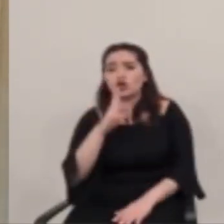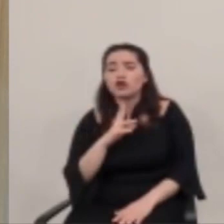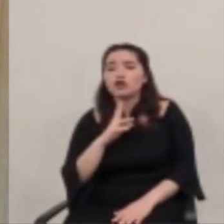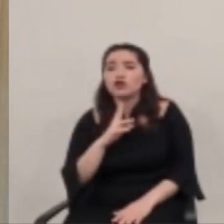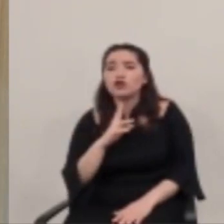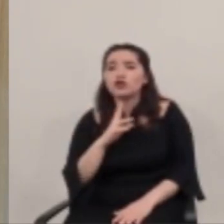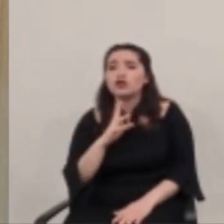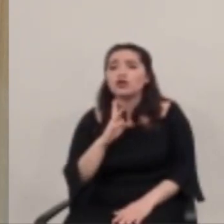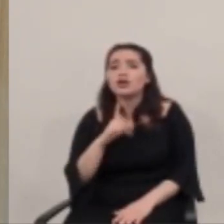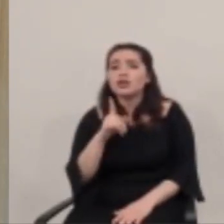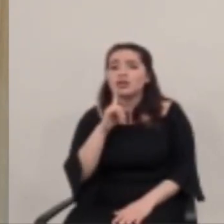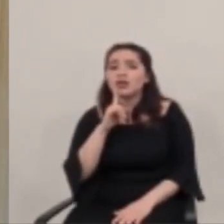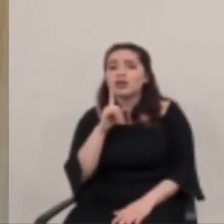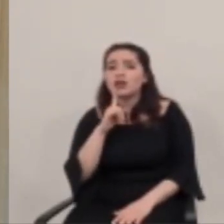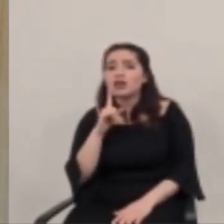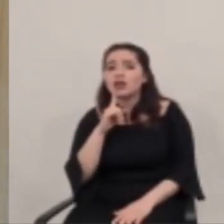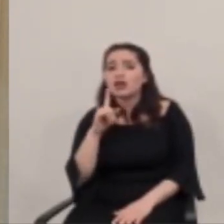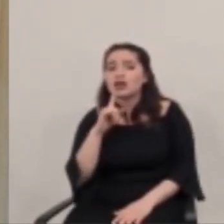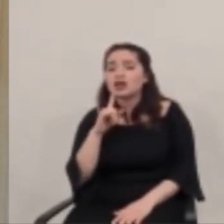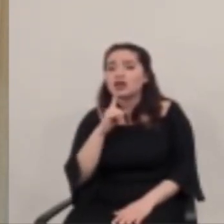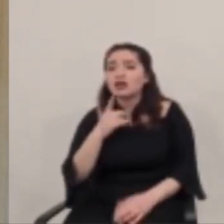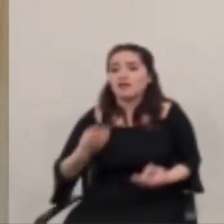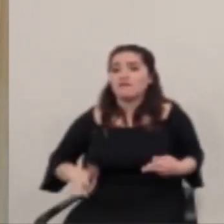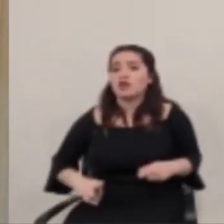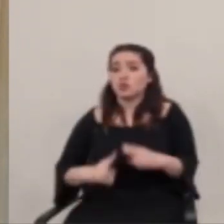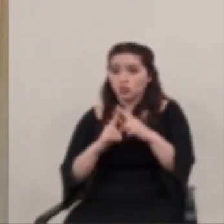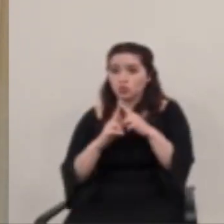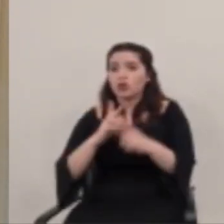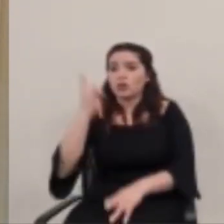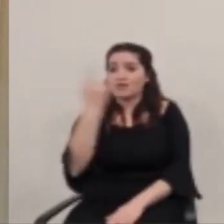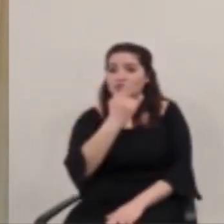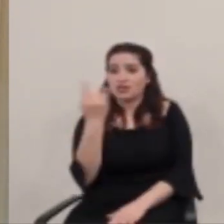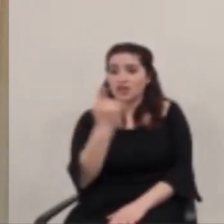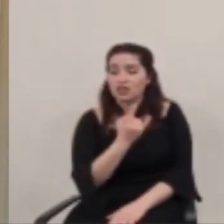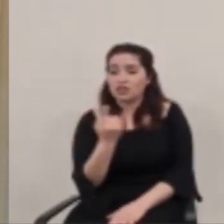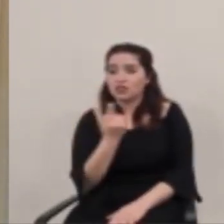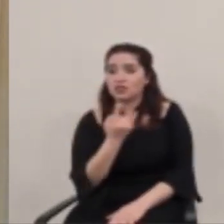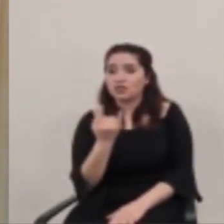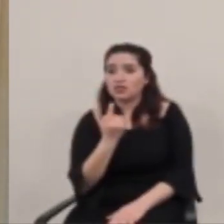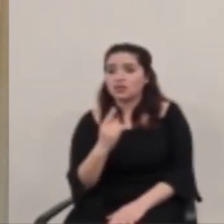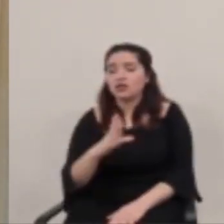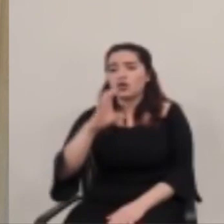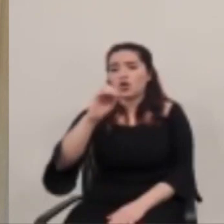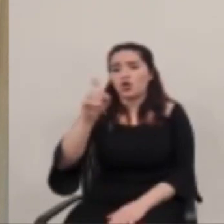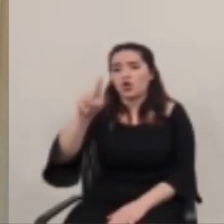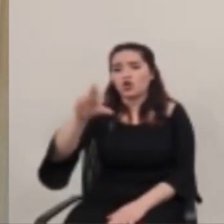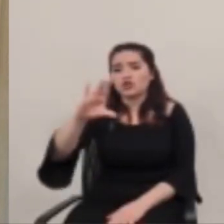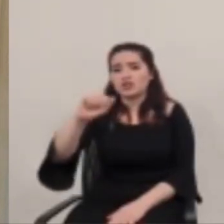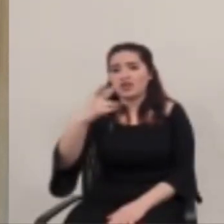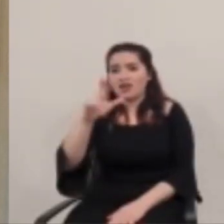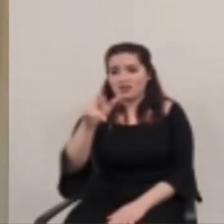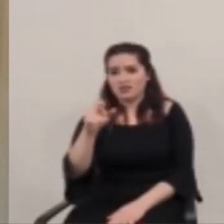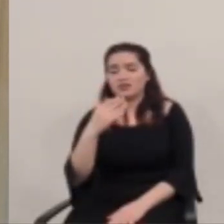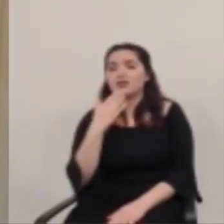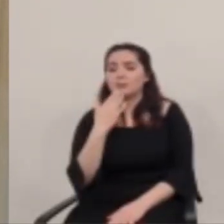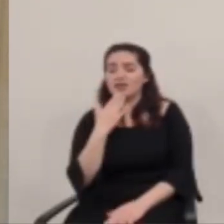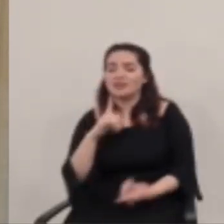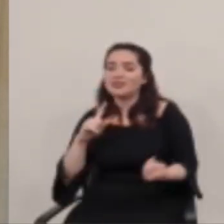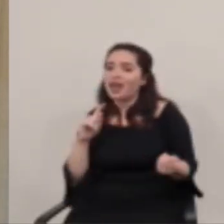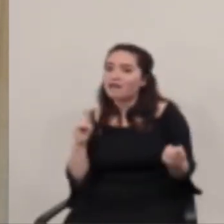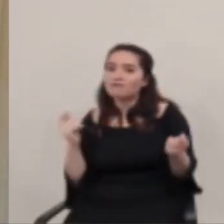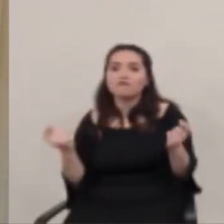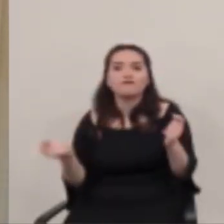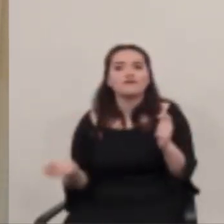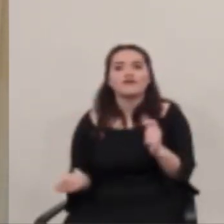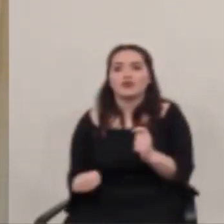va adquiriendo la Dirección de Infraestructura de la Universidad, liderada por Óscar Jalil, que ha transformado